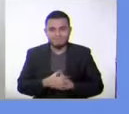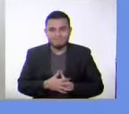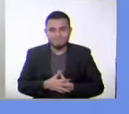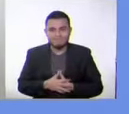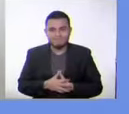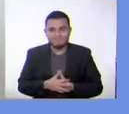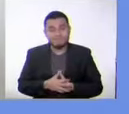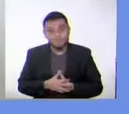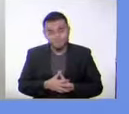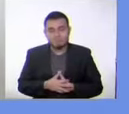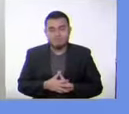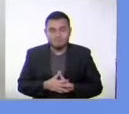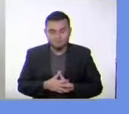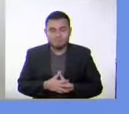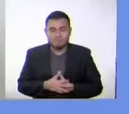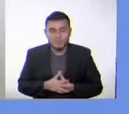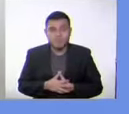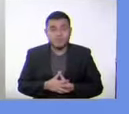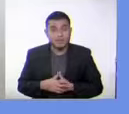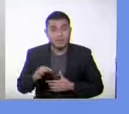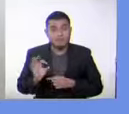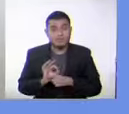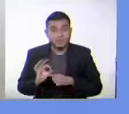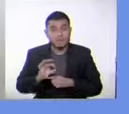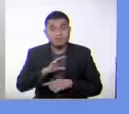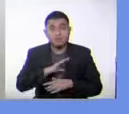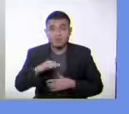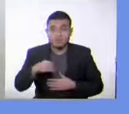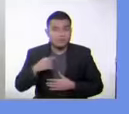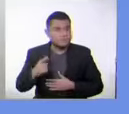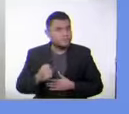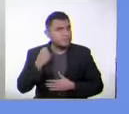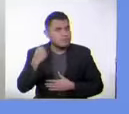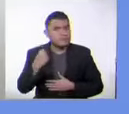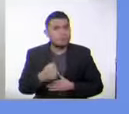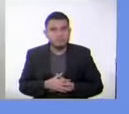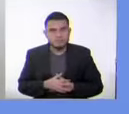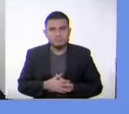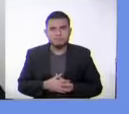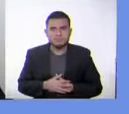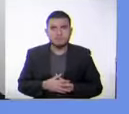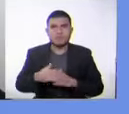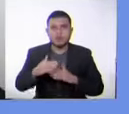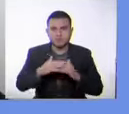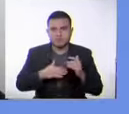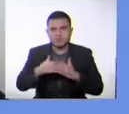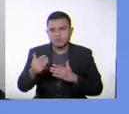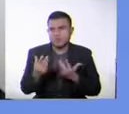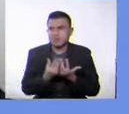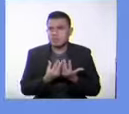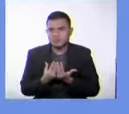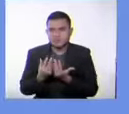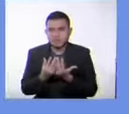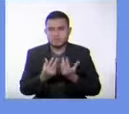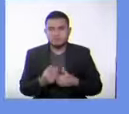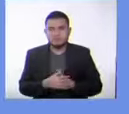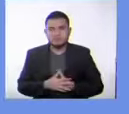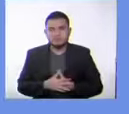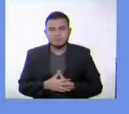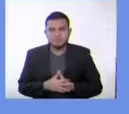Así que por eso el papel de la familia es muy importante en la construcción de la sociedad.